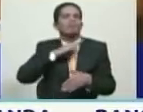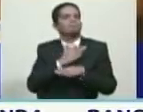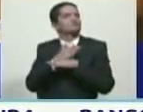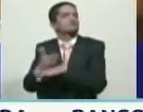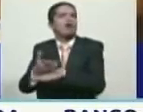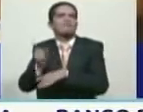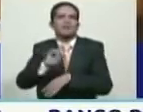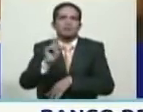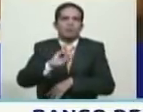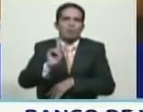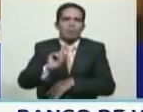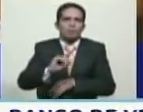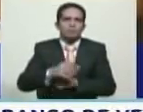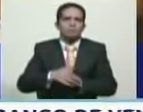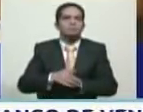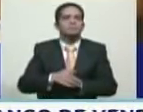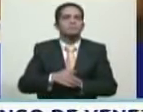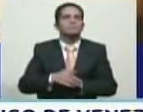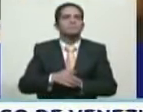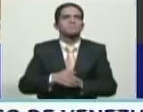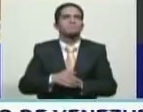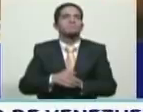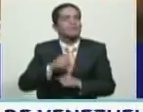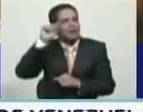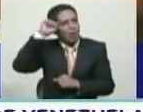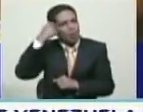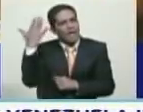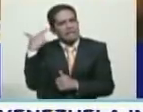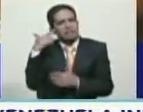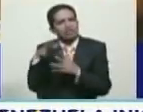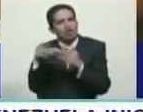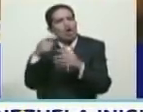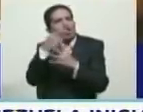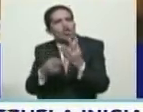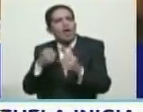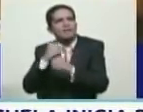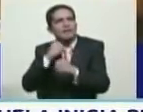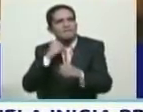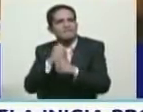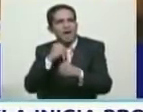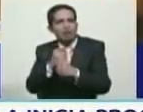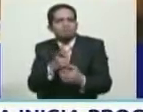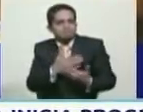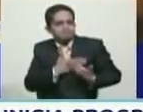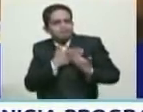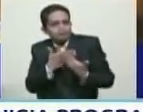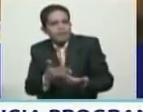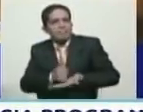Y podemos recordar tantas políticas de solidaridad. Hace momento anunció